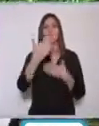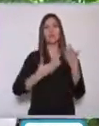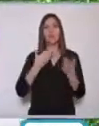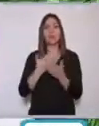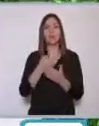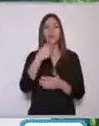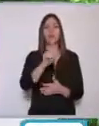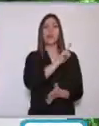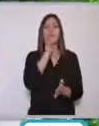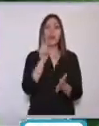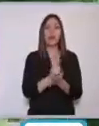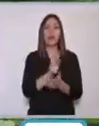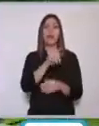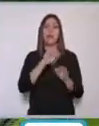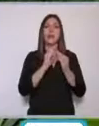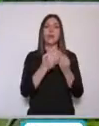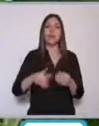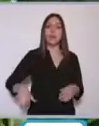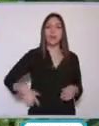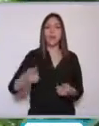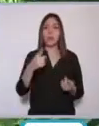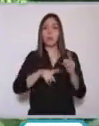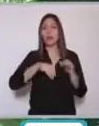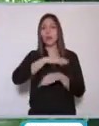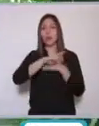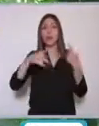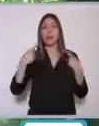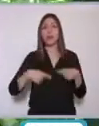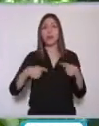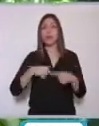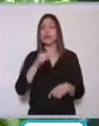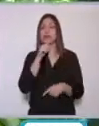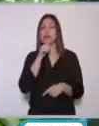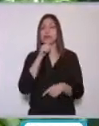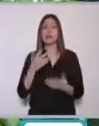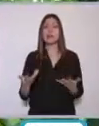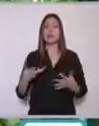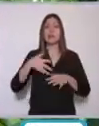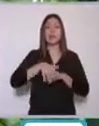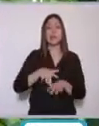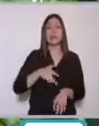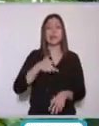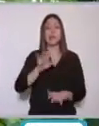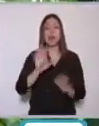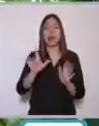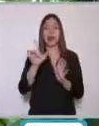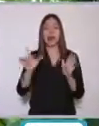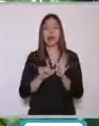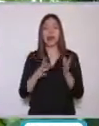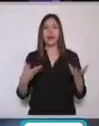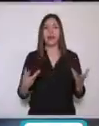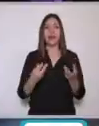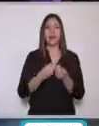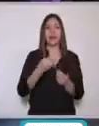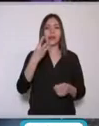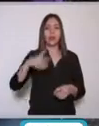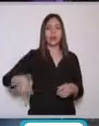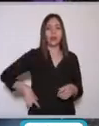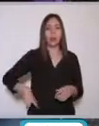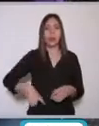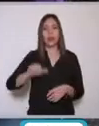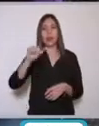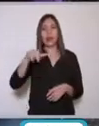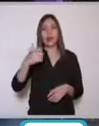leyes que han llevado a cabo y su manera de gobernar. ¿Para qué? Para que todas las personas que no se han sentido incluidas por estos gobiernos, que los últimos 3 gobiernos de Angela Merkel, y